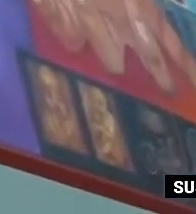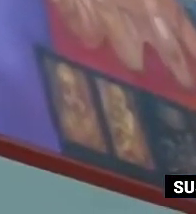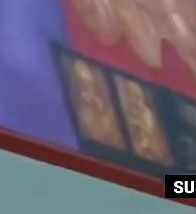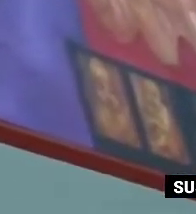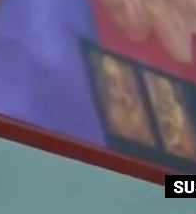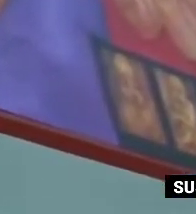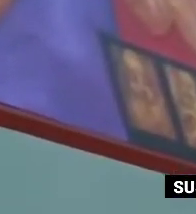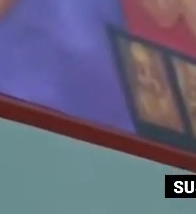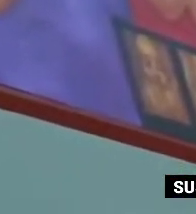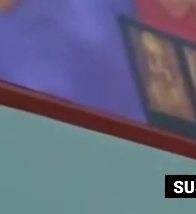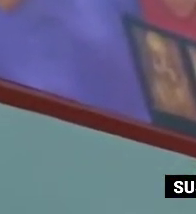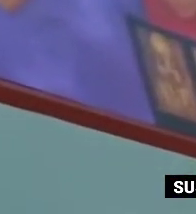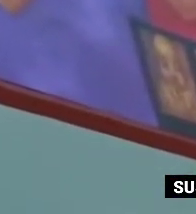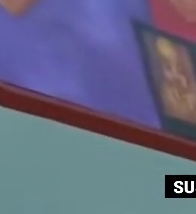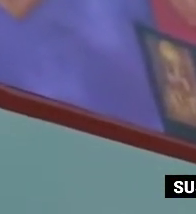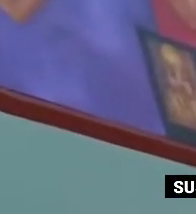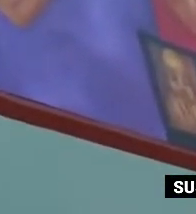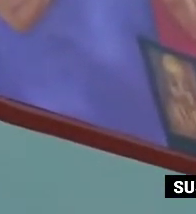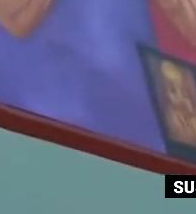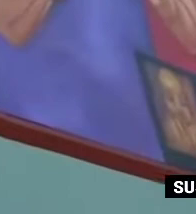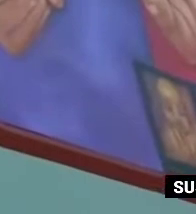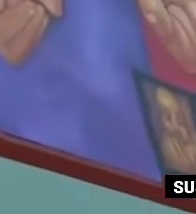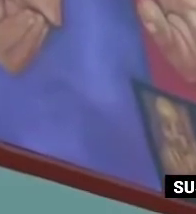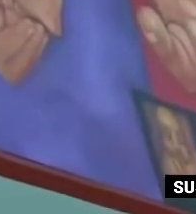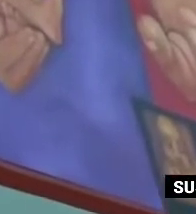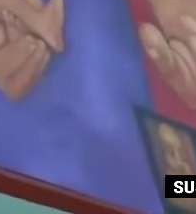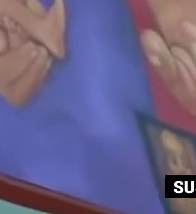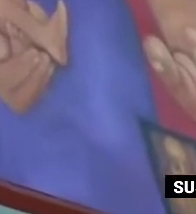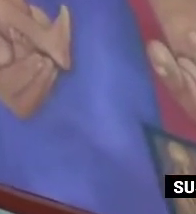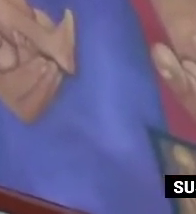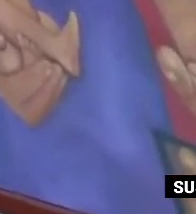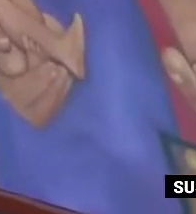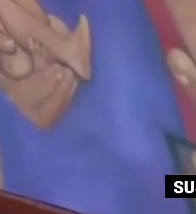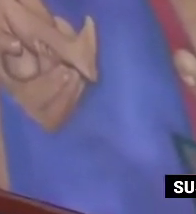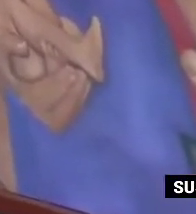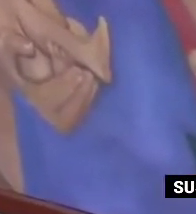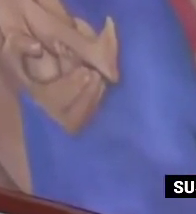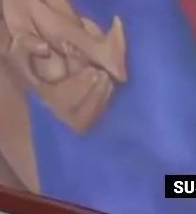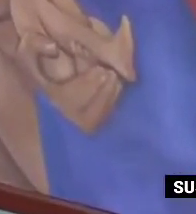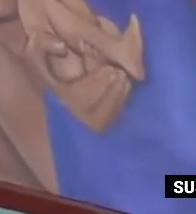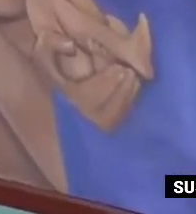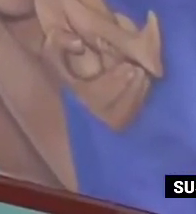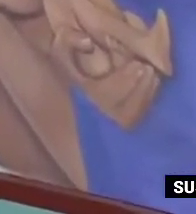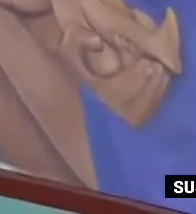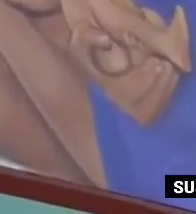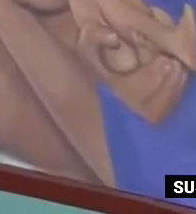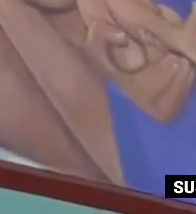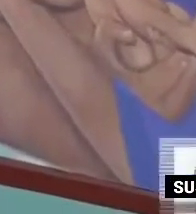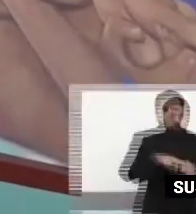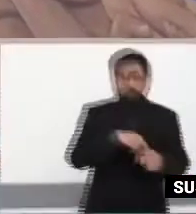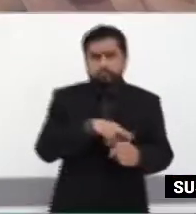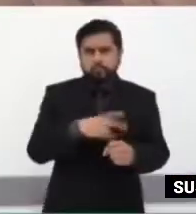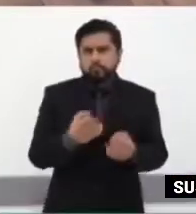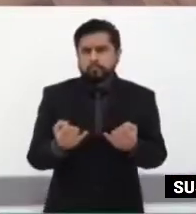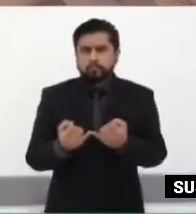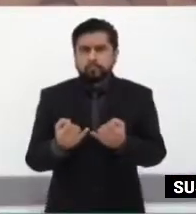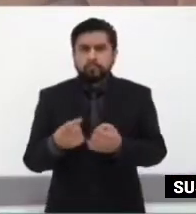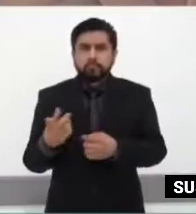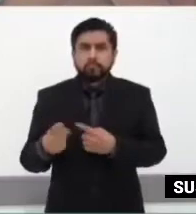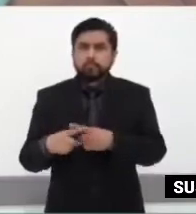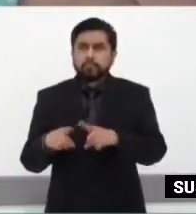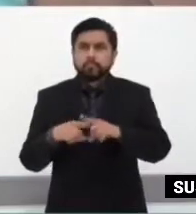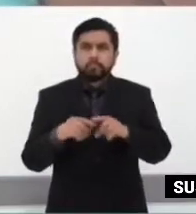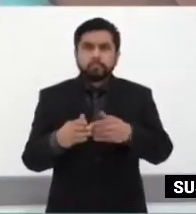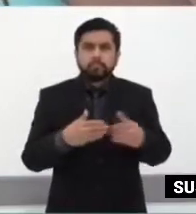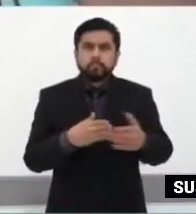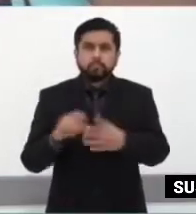campo, obreros, la salud y la tecnología que entra a este hospital tan importante. Sobre todo tecnología de